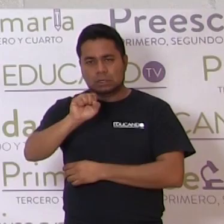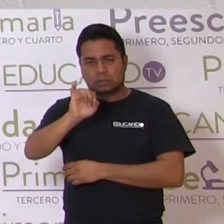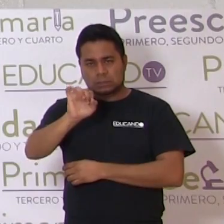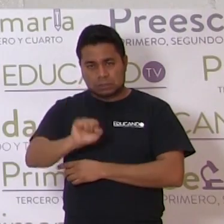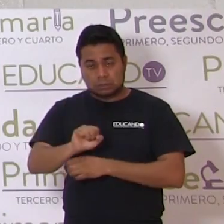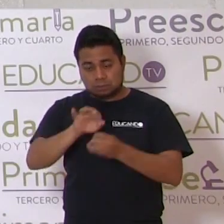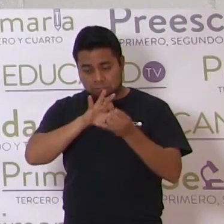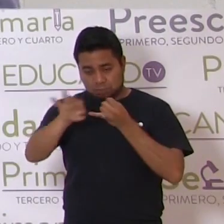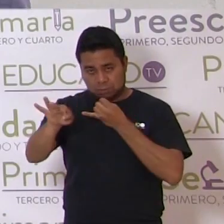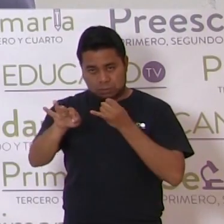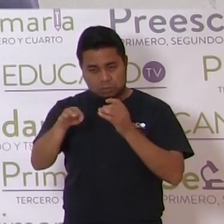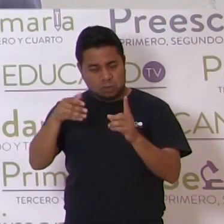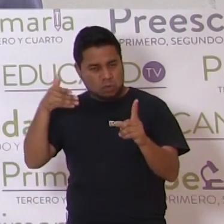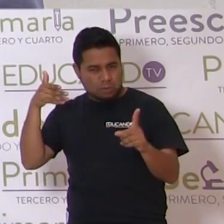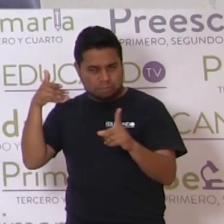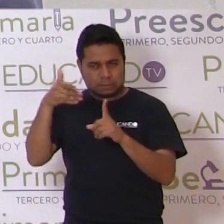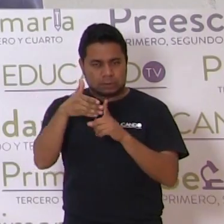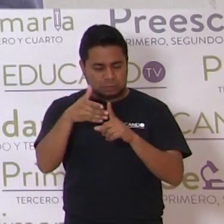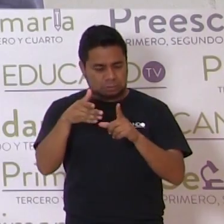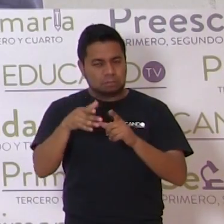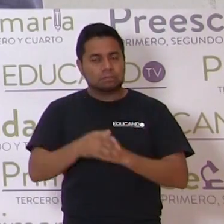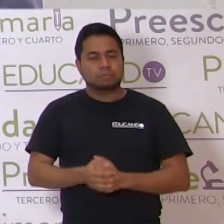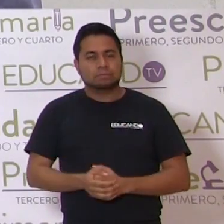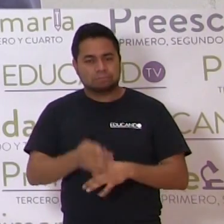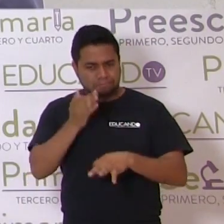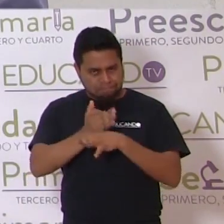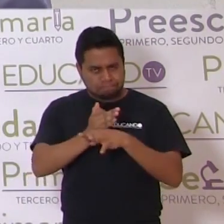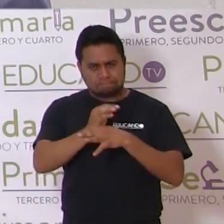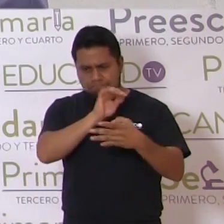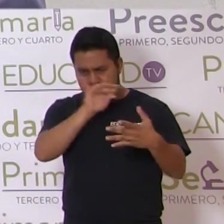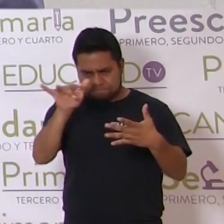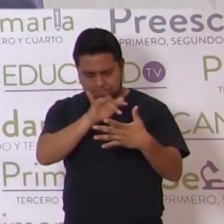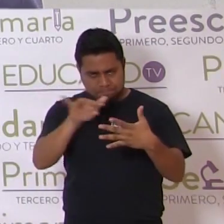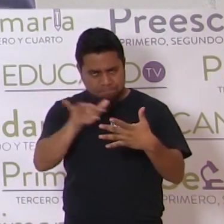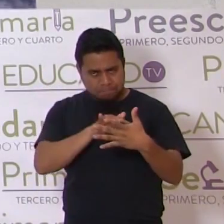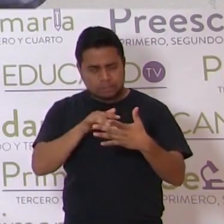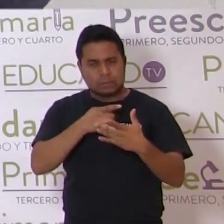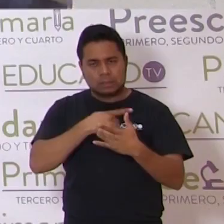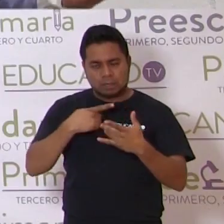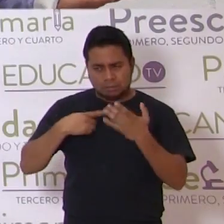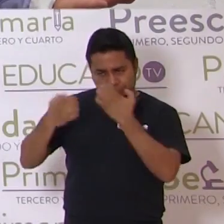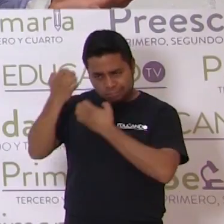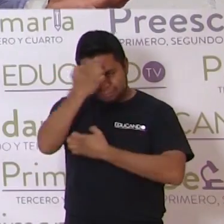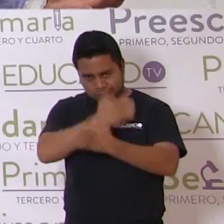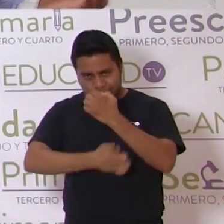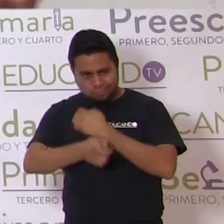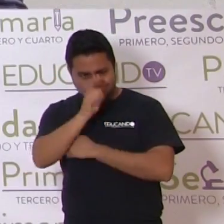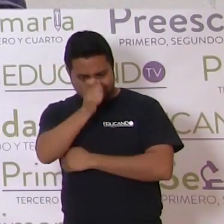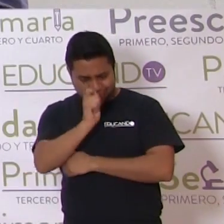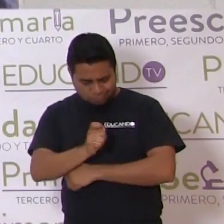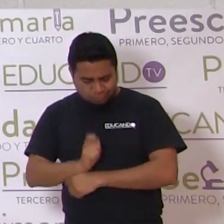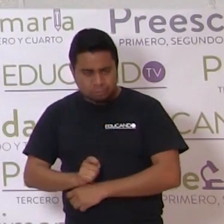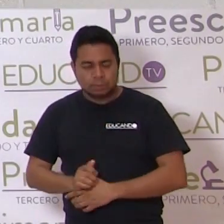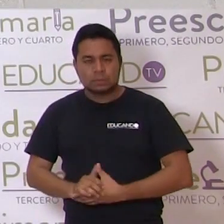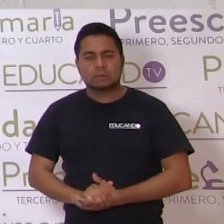y el objetivo. Ahorita vamos a leerlos porque se trata de analizar qué dice un informe